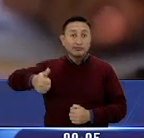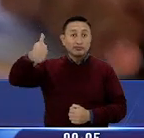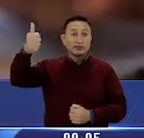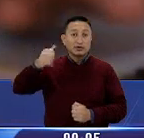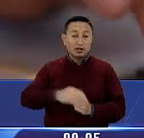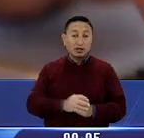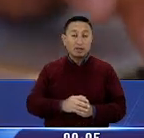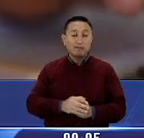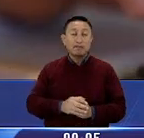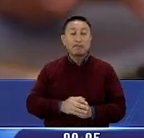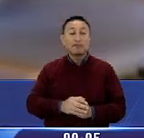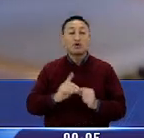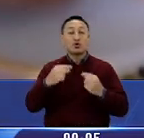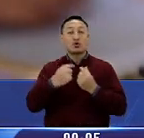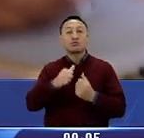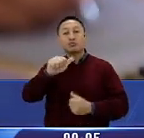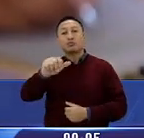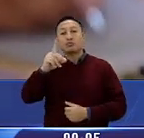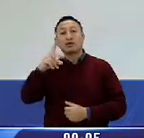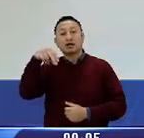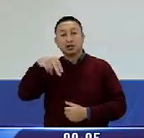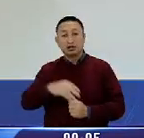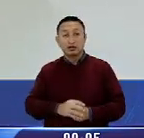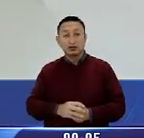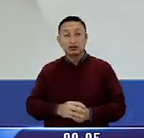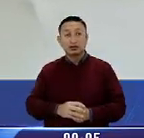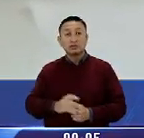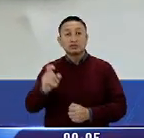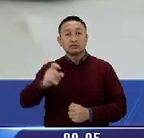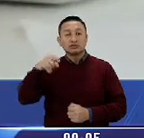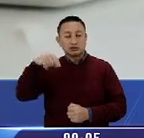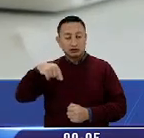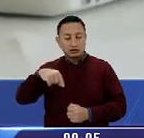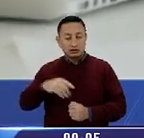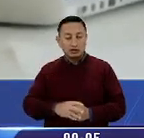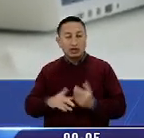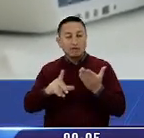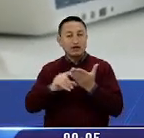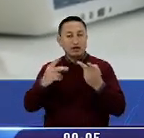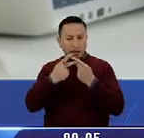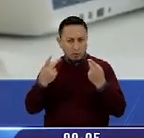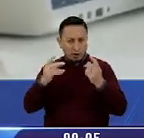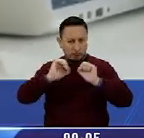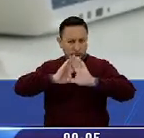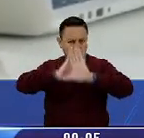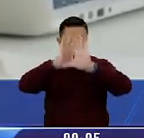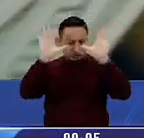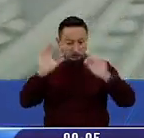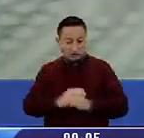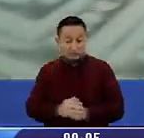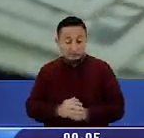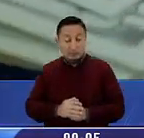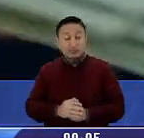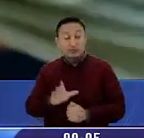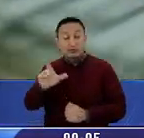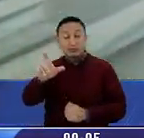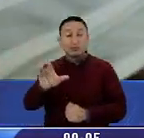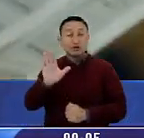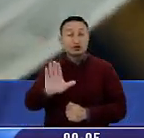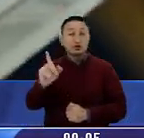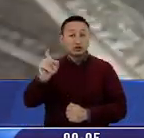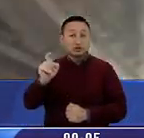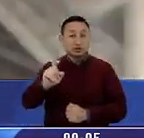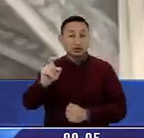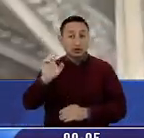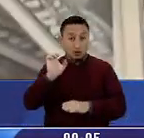bancada oficialista insisten en la necesidad de transparentar las finanzas públicas y así atender las necesidades urgentes